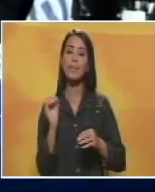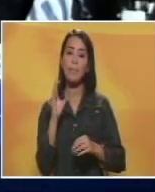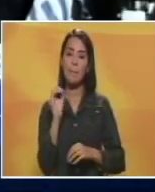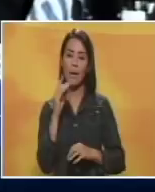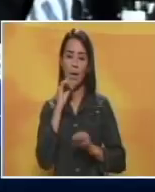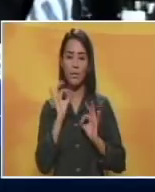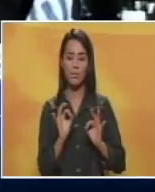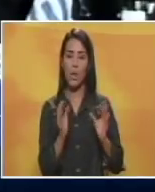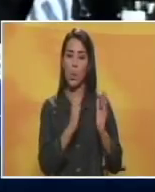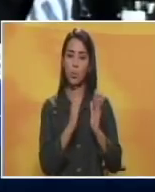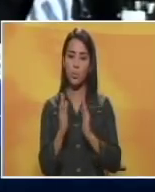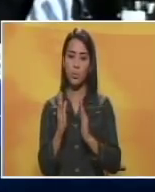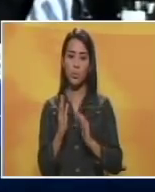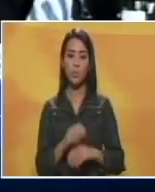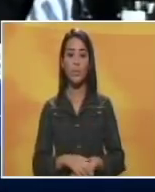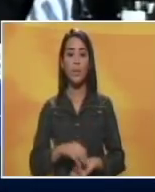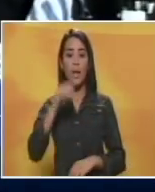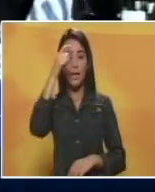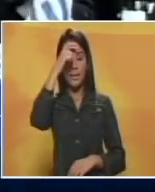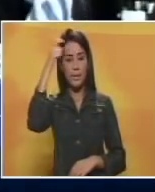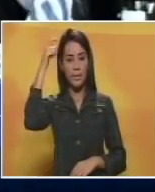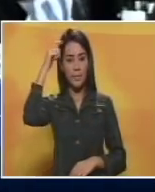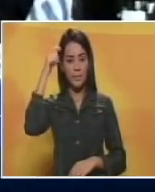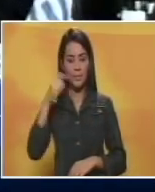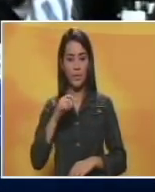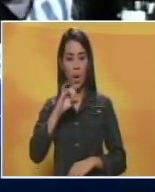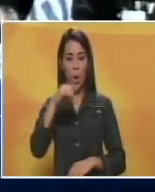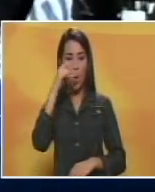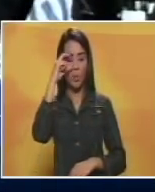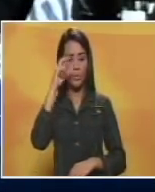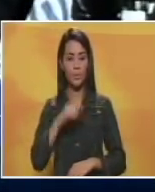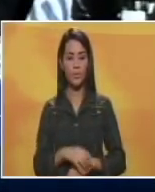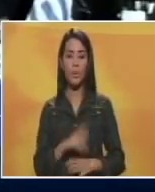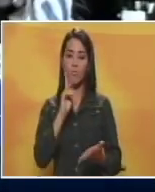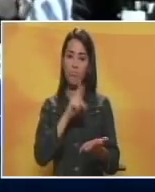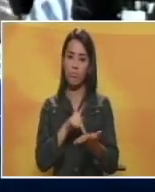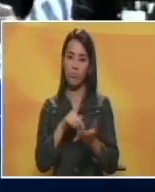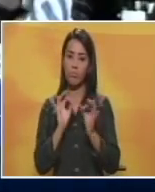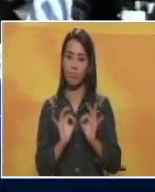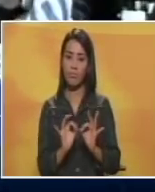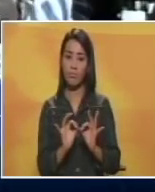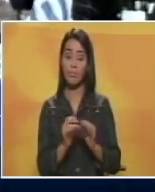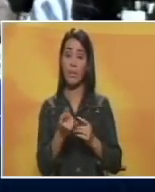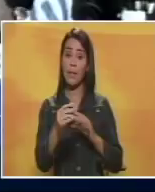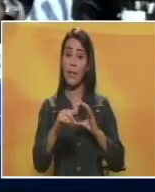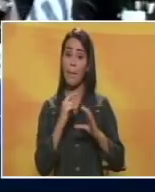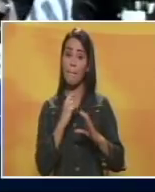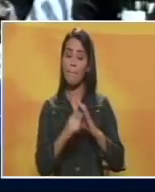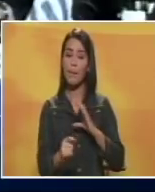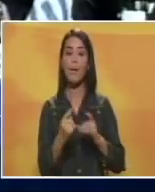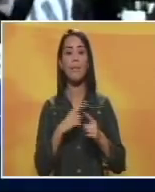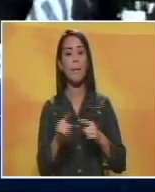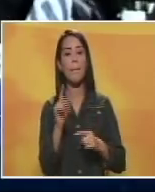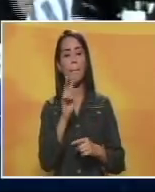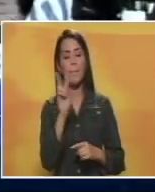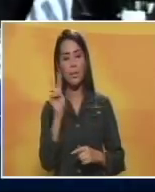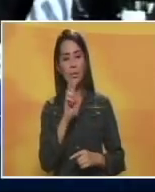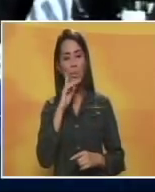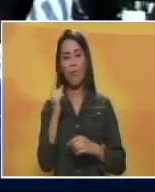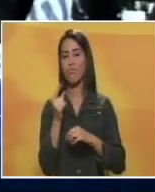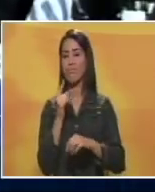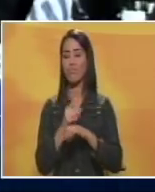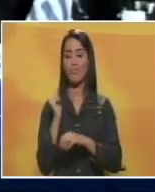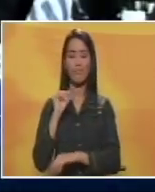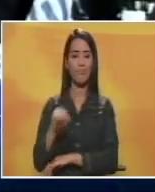de la organización, el canciller de la República, Jorge Arreaza, reiteró durante su intervención que las transacciones de Venezuela en cualquier ámbito son